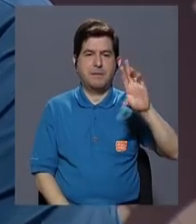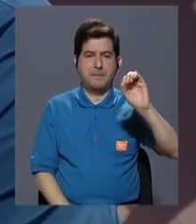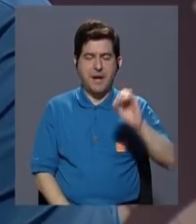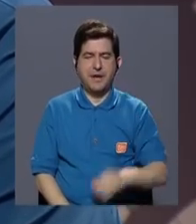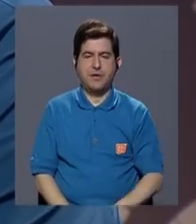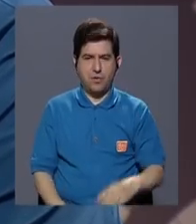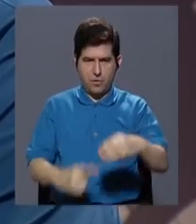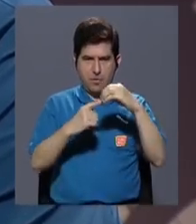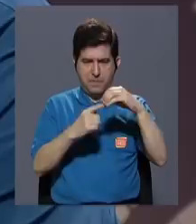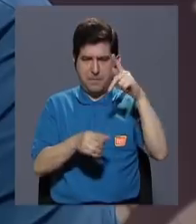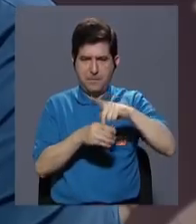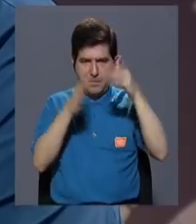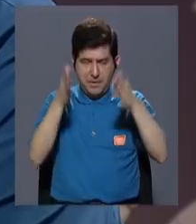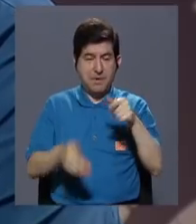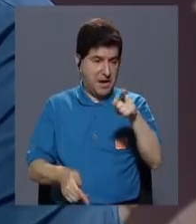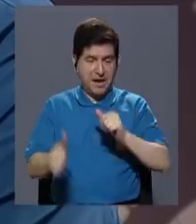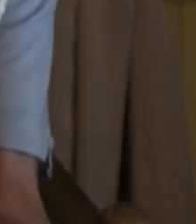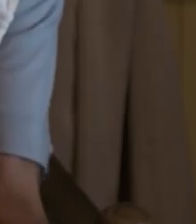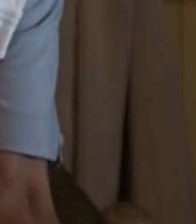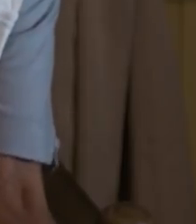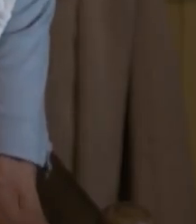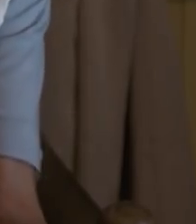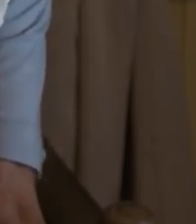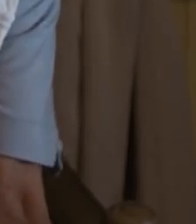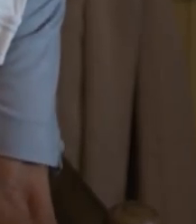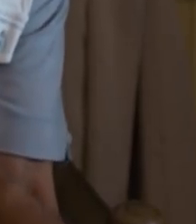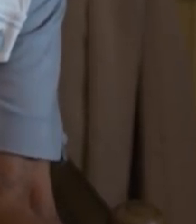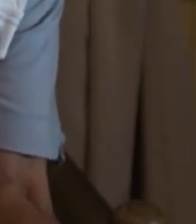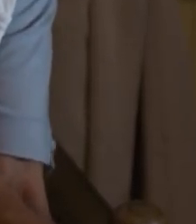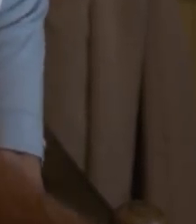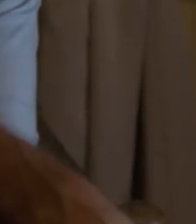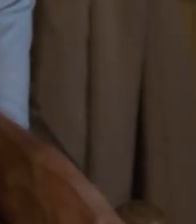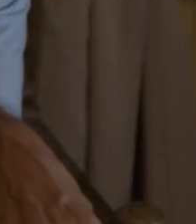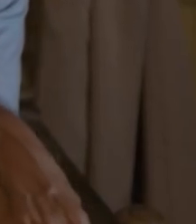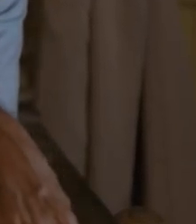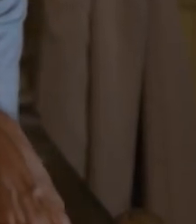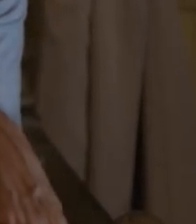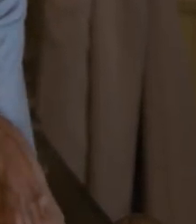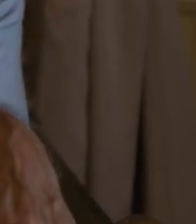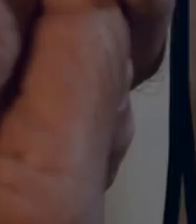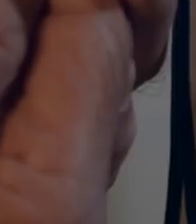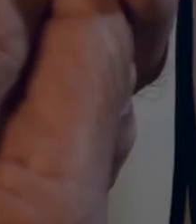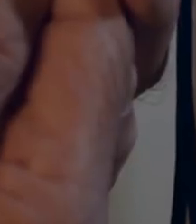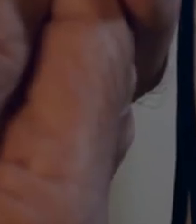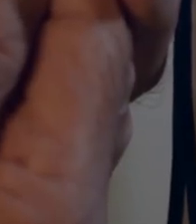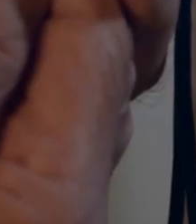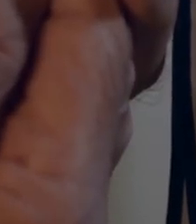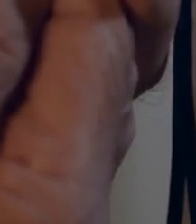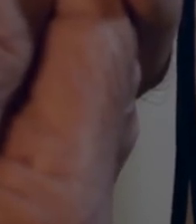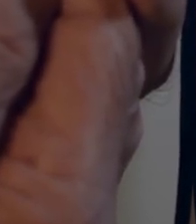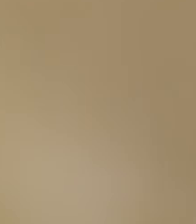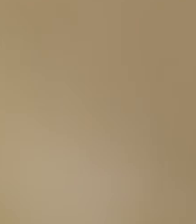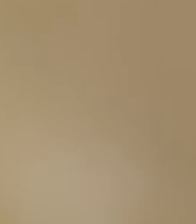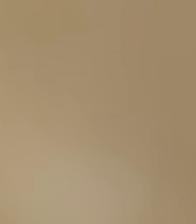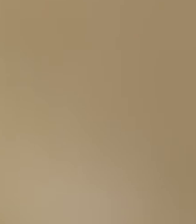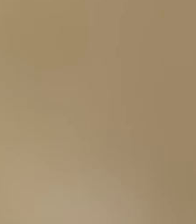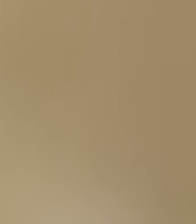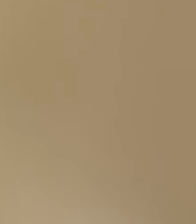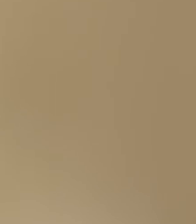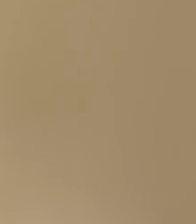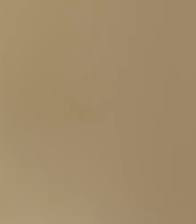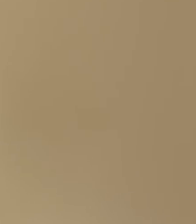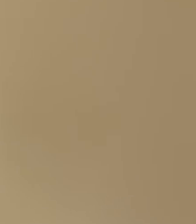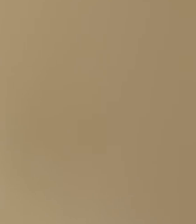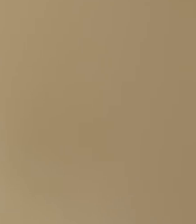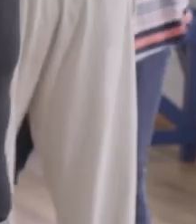marco no es actor es un lo que llamamos un actor o actor natural y él tenía unos